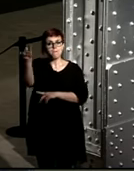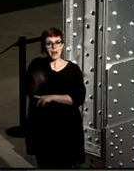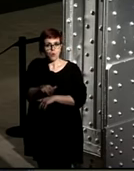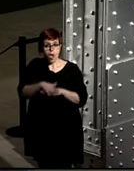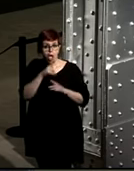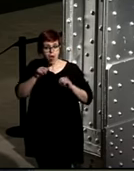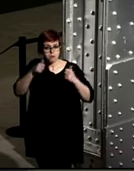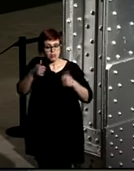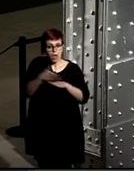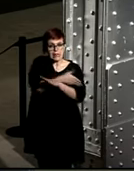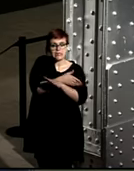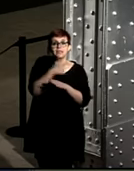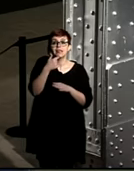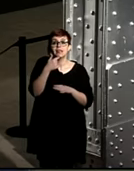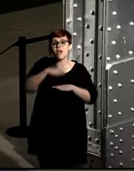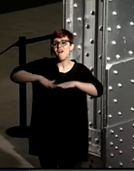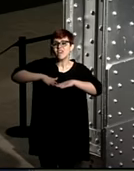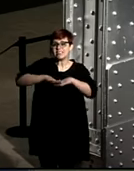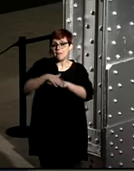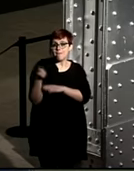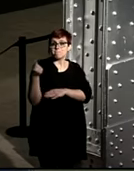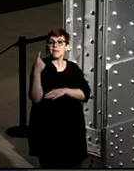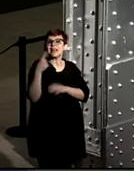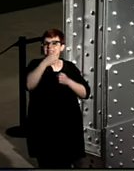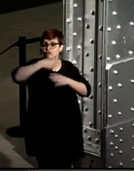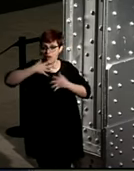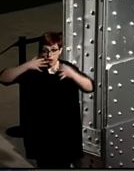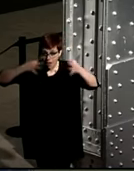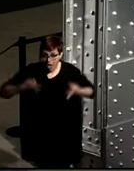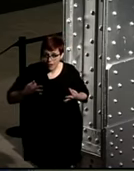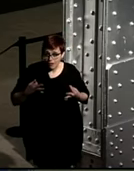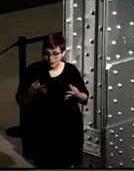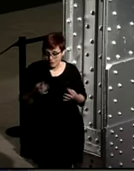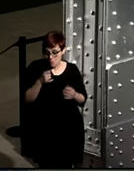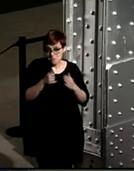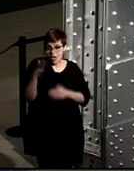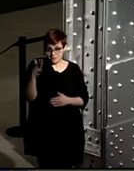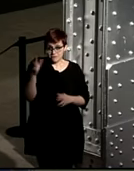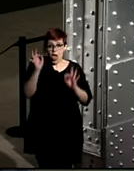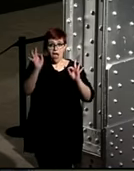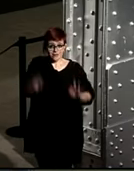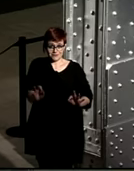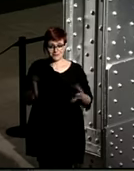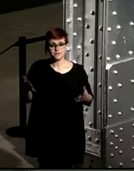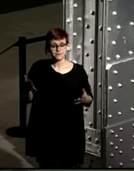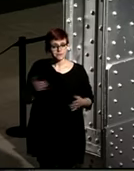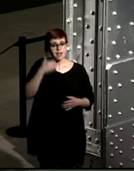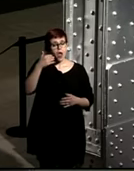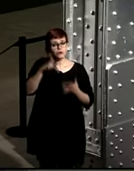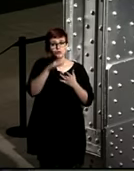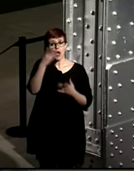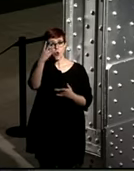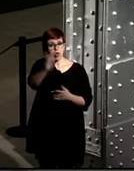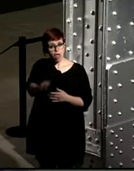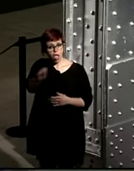que es verdad, ponía basada en miles de historias reales, desgraciadamente, ¿no? Porque lo que estamos contando realmente es algo que hace 40